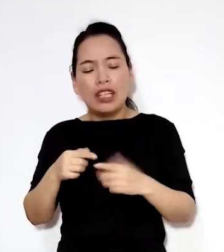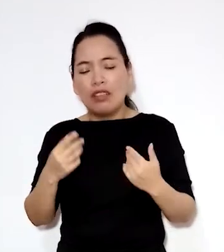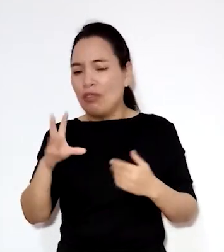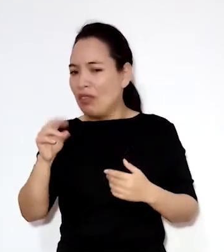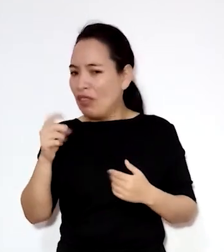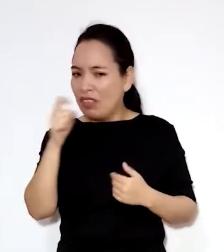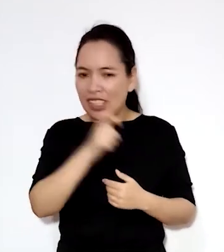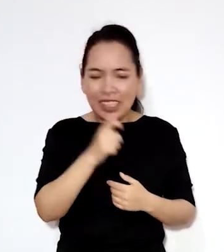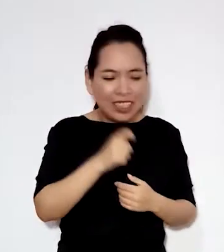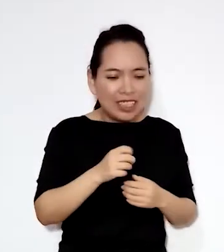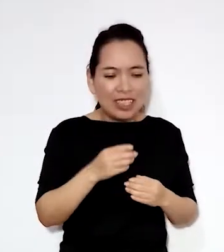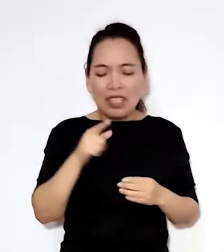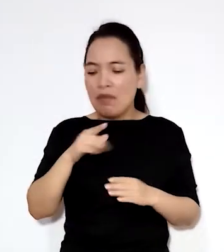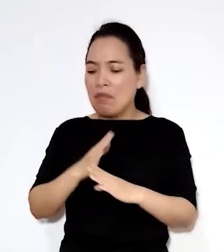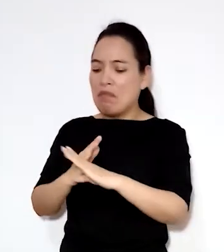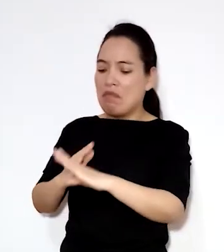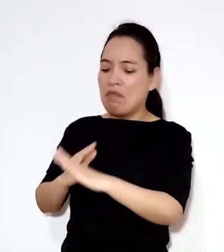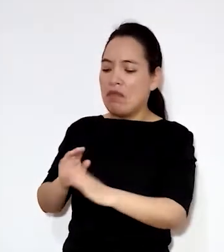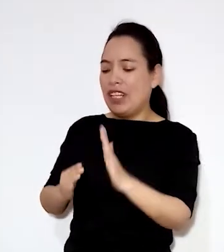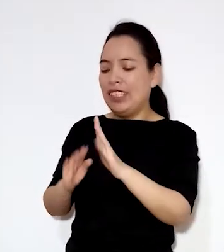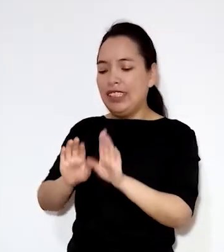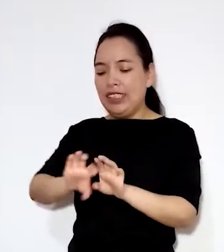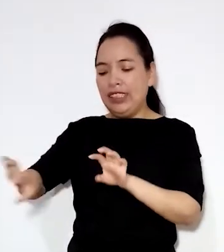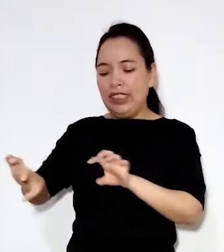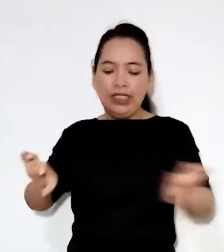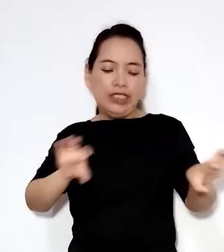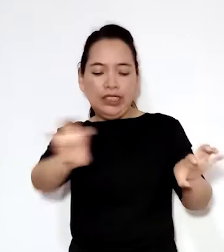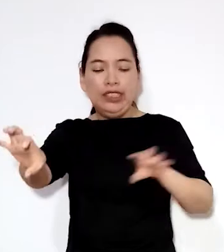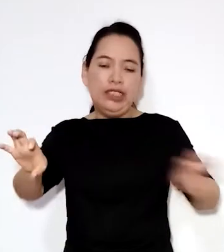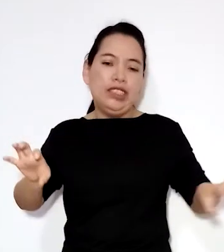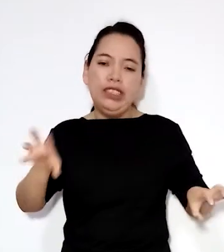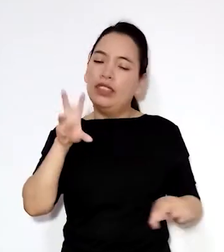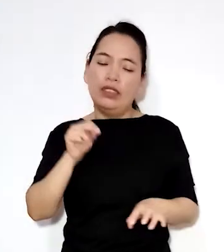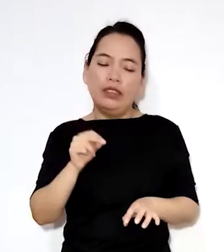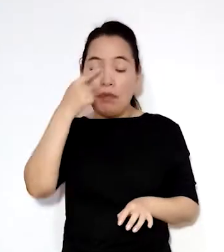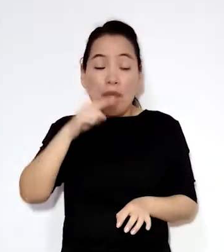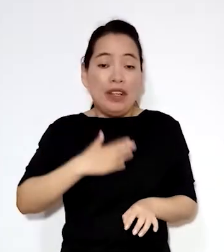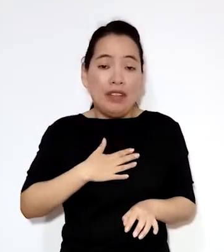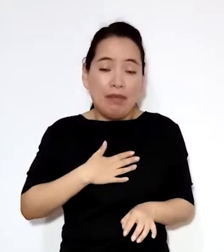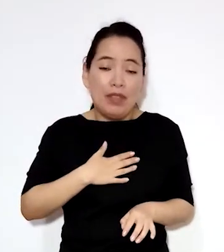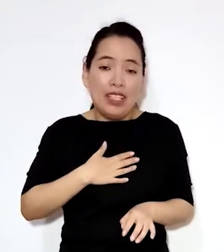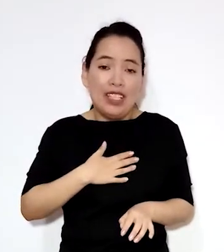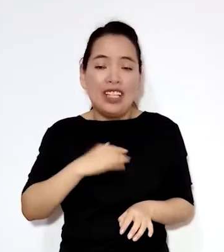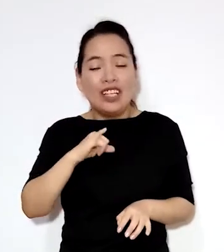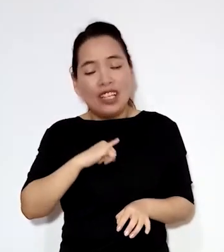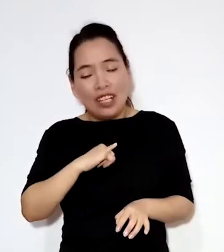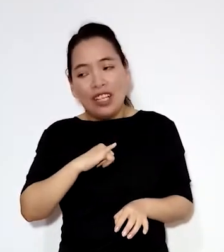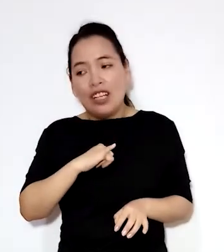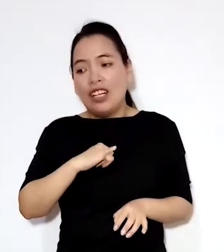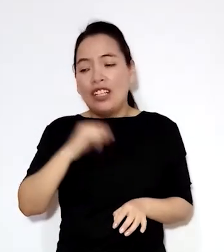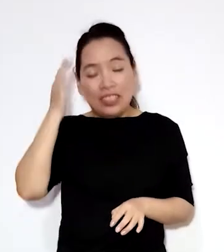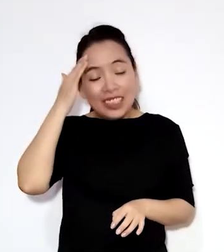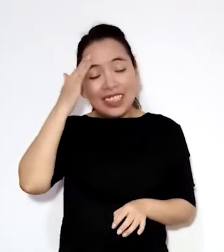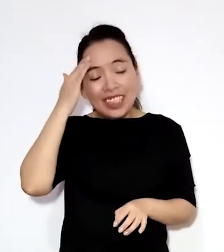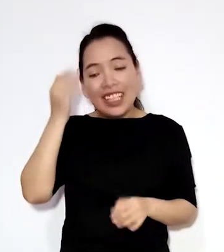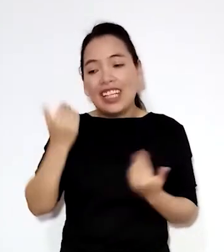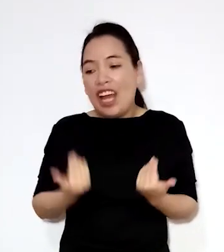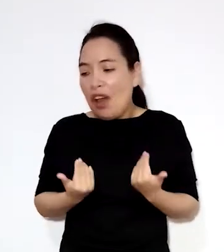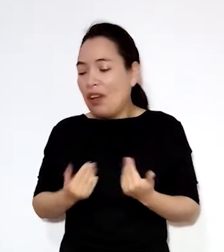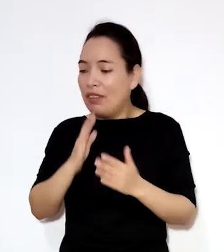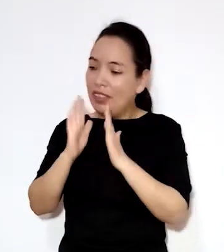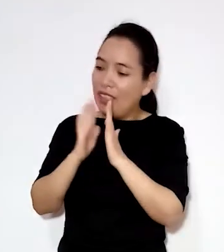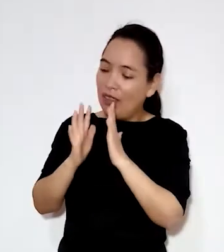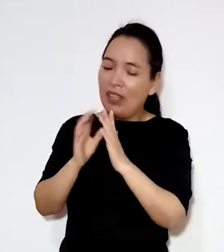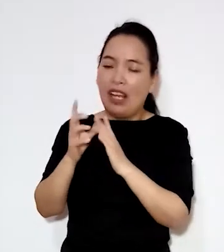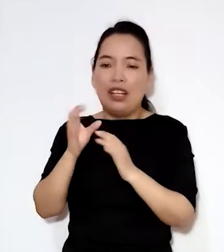posibilidades, sin necesidad de recurrir a la segregación, ¿no? La segregación sigue siendo para